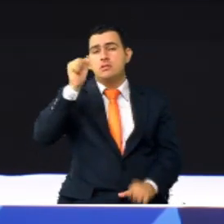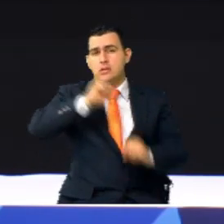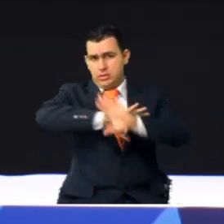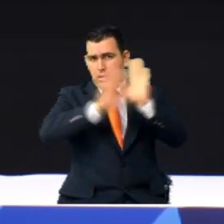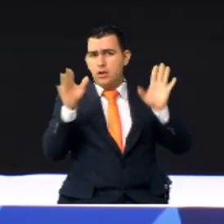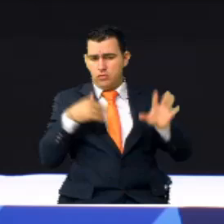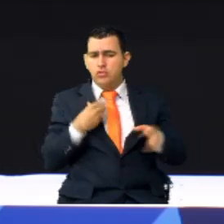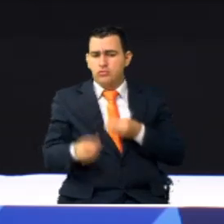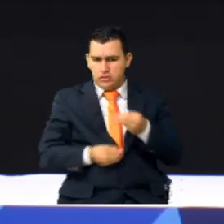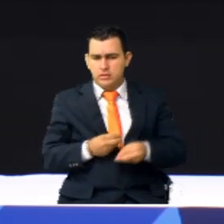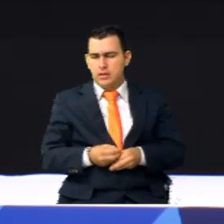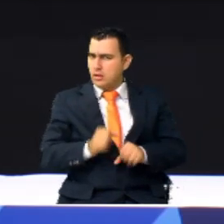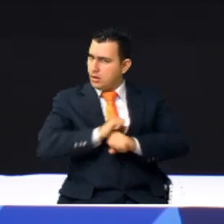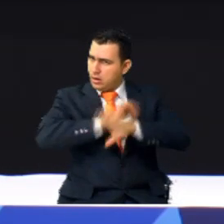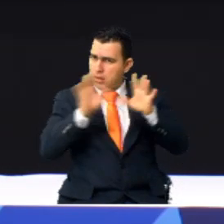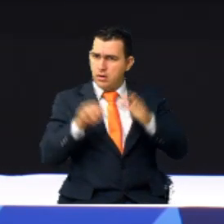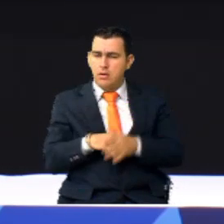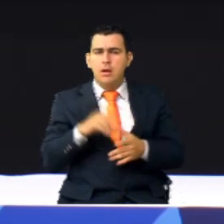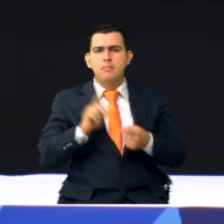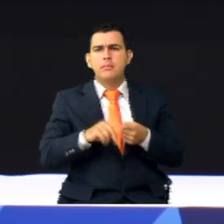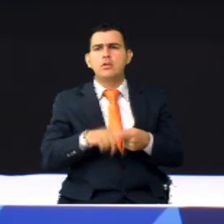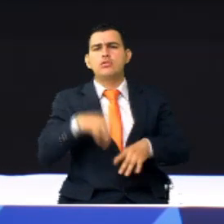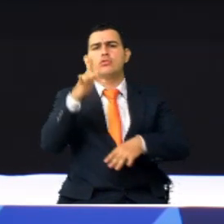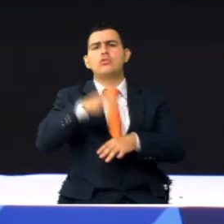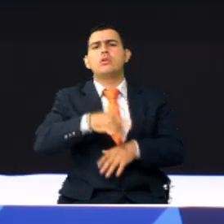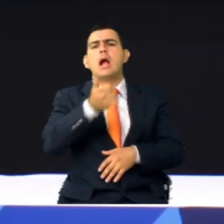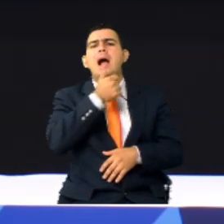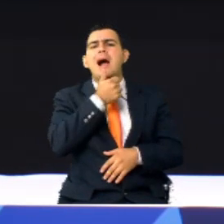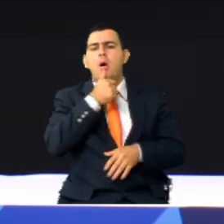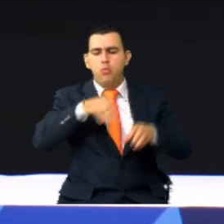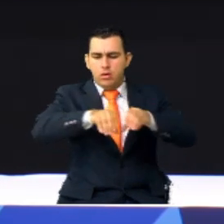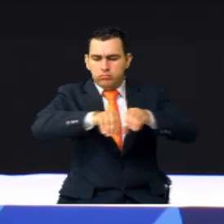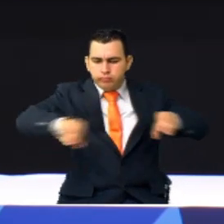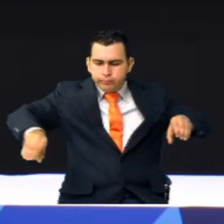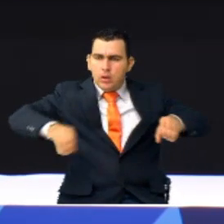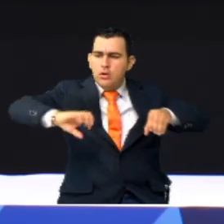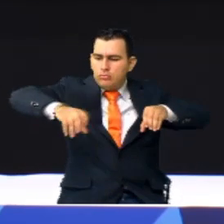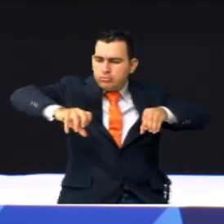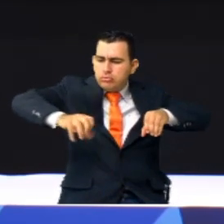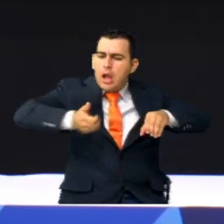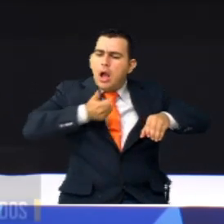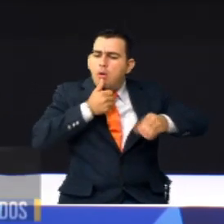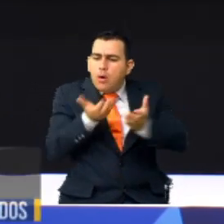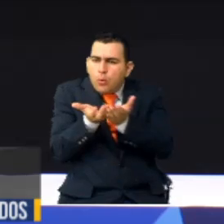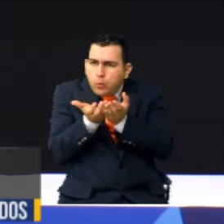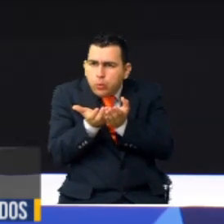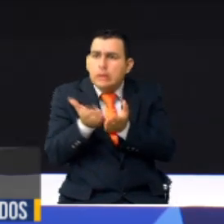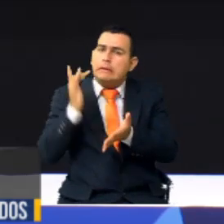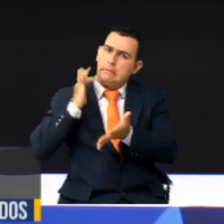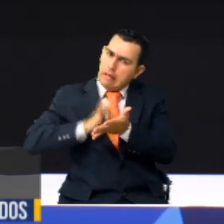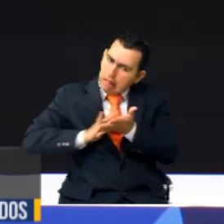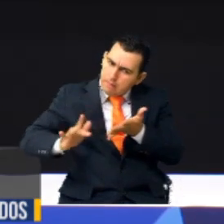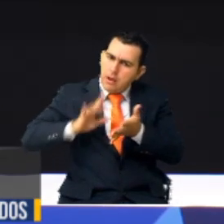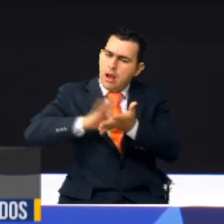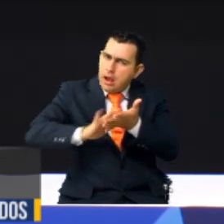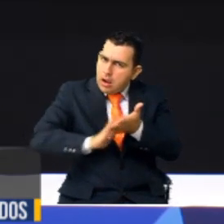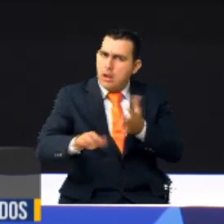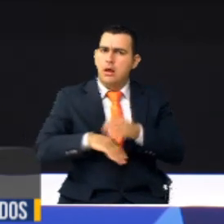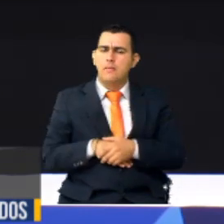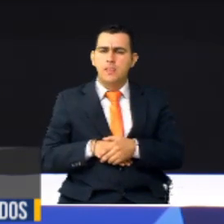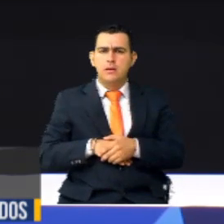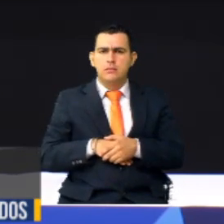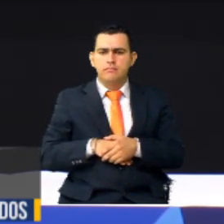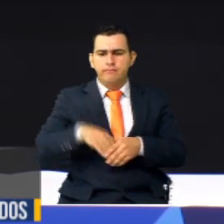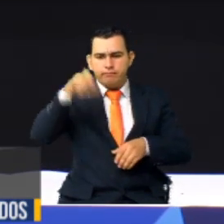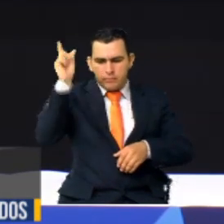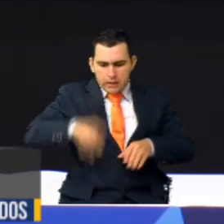tenemos que optimizar todo el tema del agua potable. Hay que mejorar los procesos de tratamiento del agua. Hay que tratar de poder legalizar todas esas conexiones